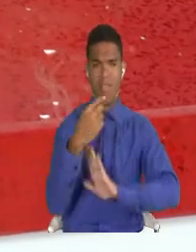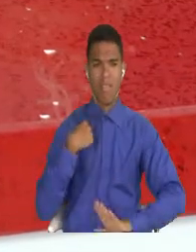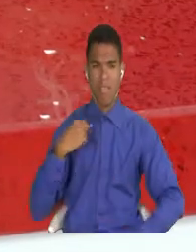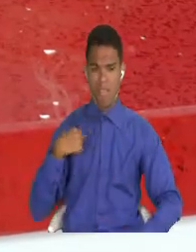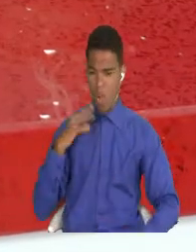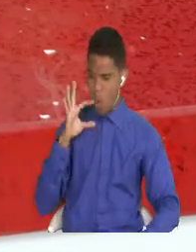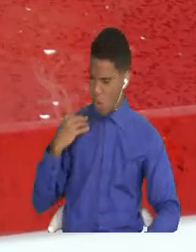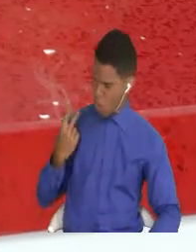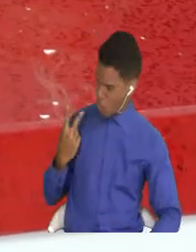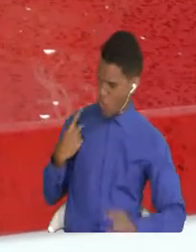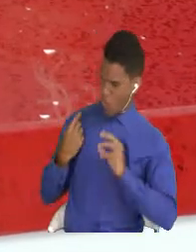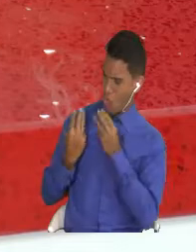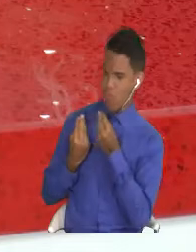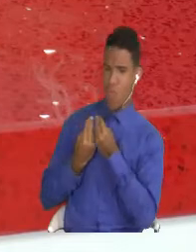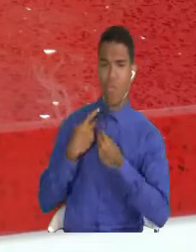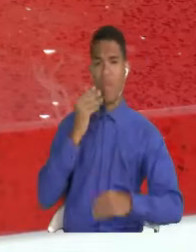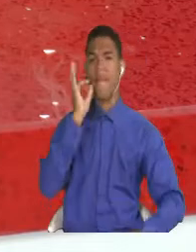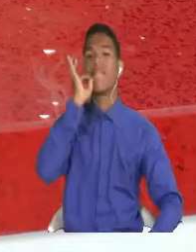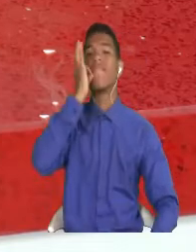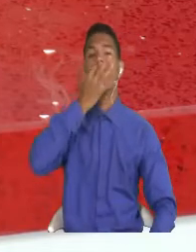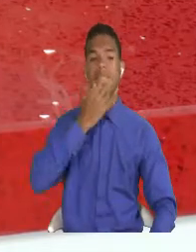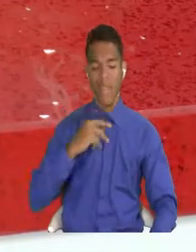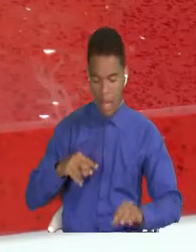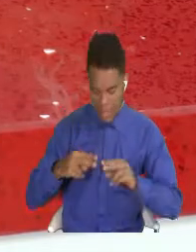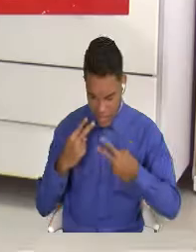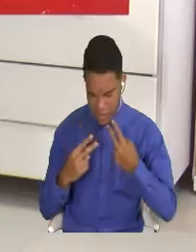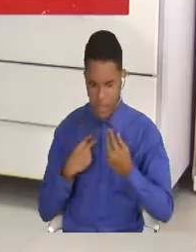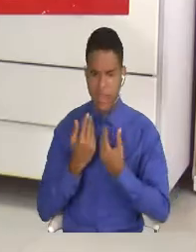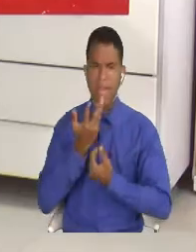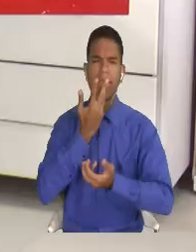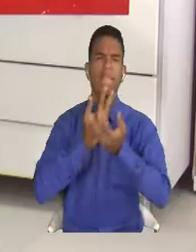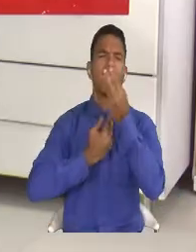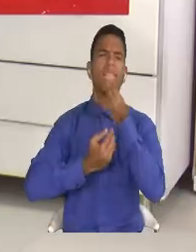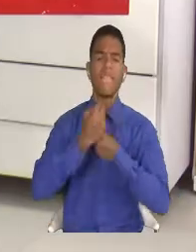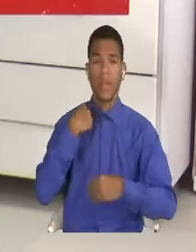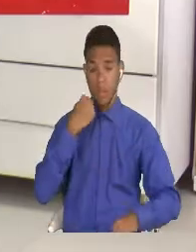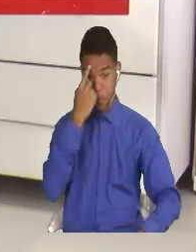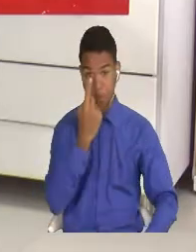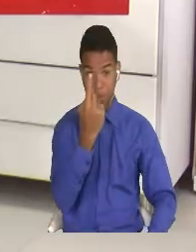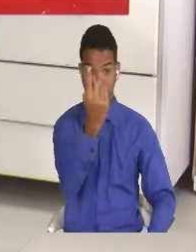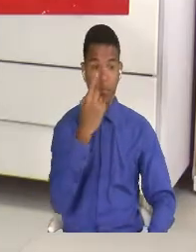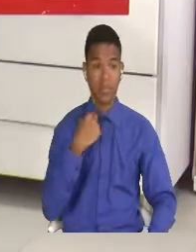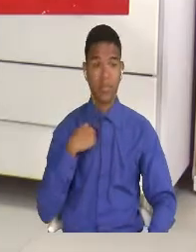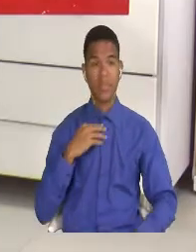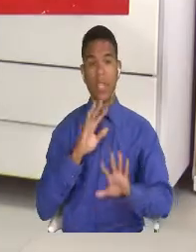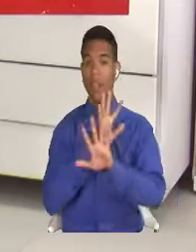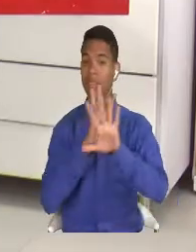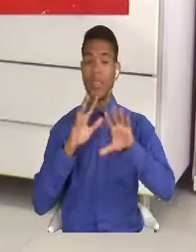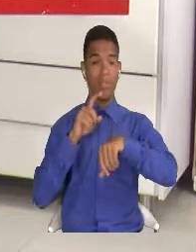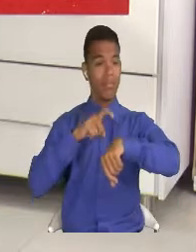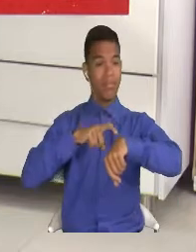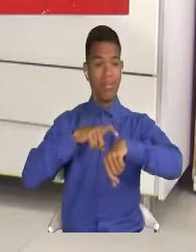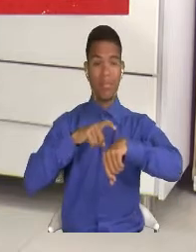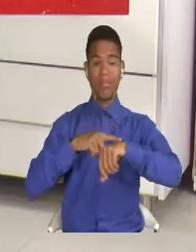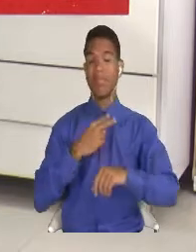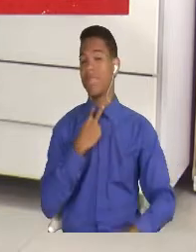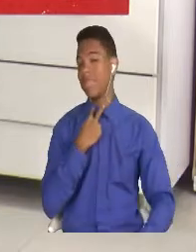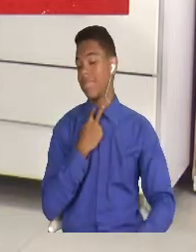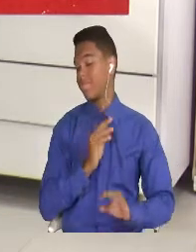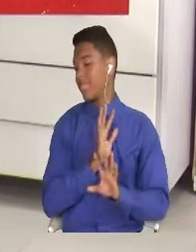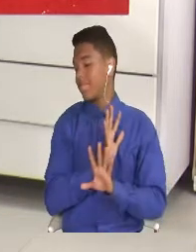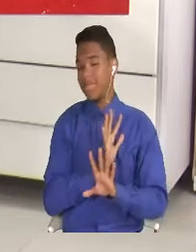a mí. Qué rico, qué delicioso se ve. Se ve exquisito completamente. Y ya saben, nosotros, bueno, hasta aquí el tiempo, ¿no? No va para más. No va para más.